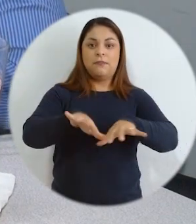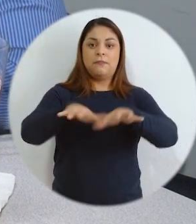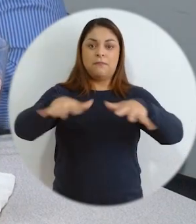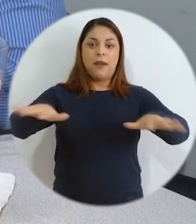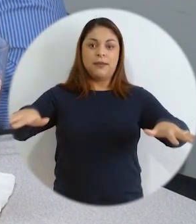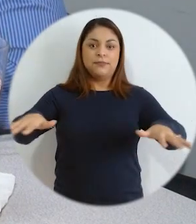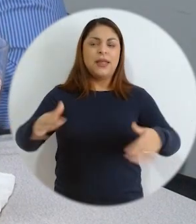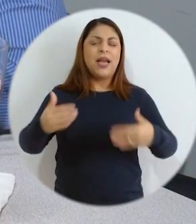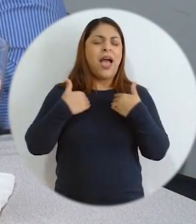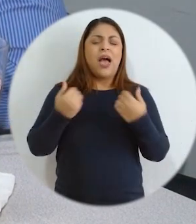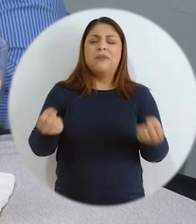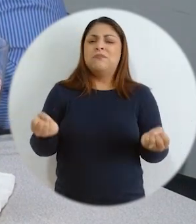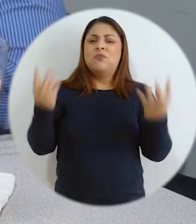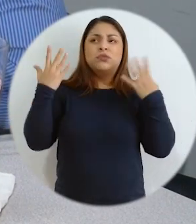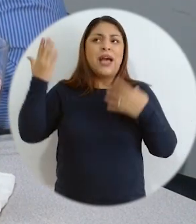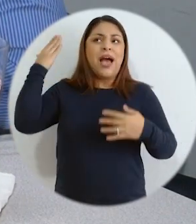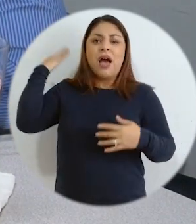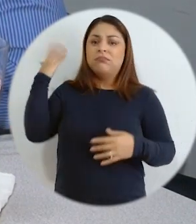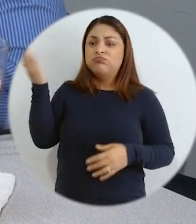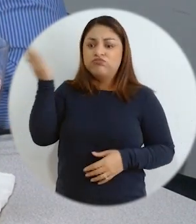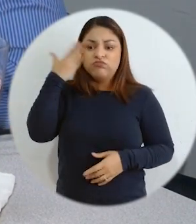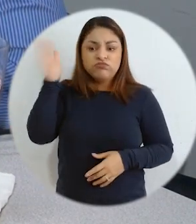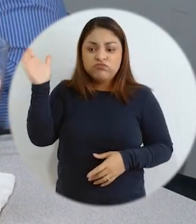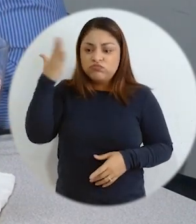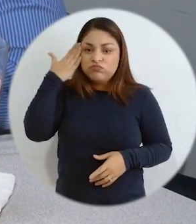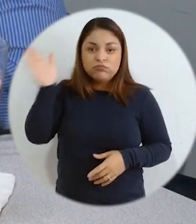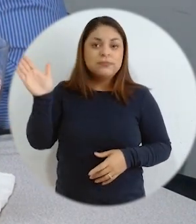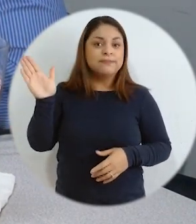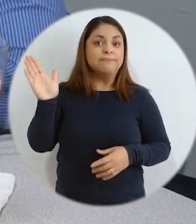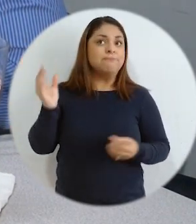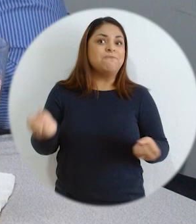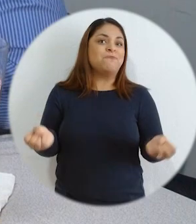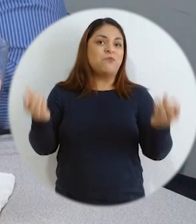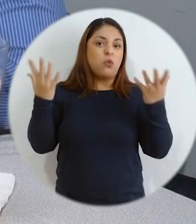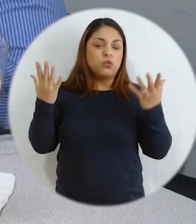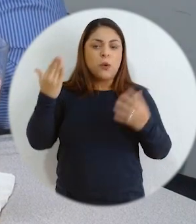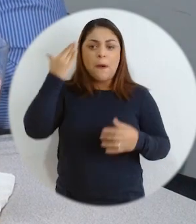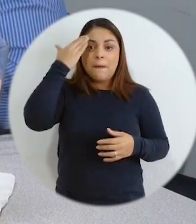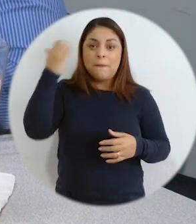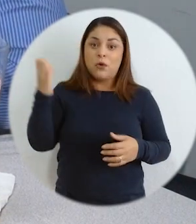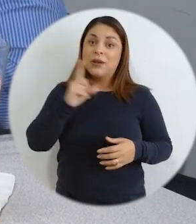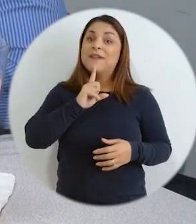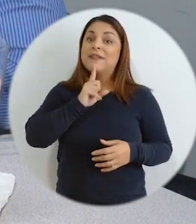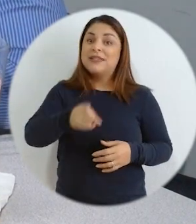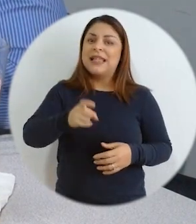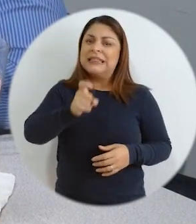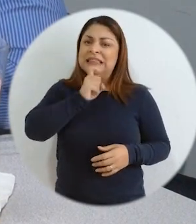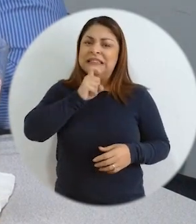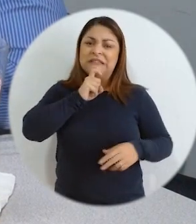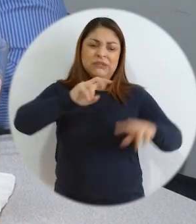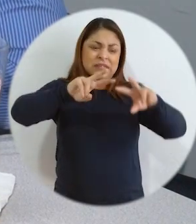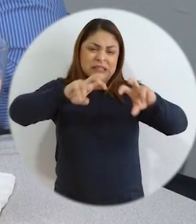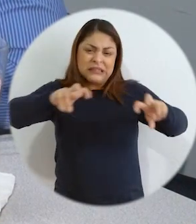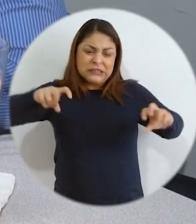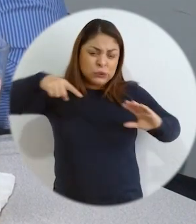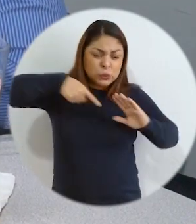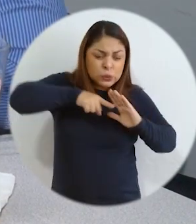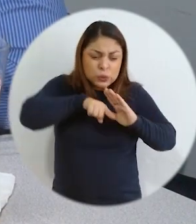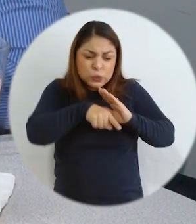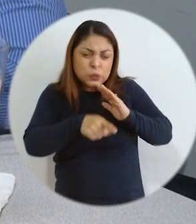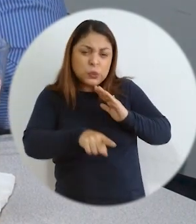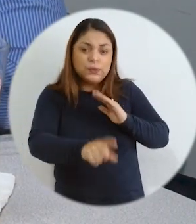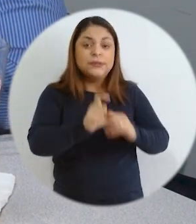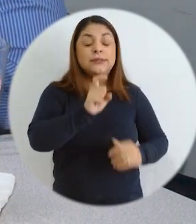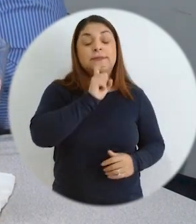que está sucediendo en los mares y el océano. Claro. Hay muchas áreas desconocidas, muchísimas, ¿verdad? Porque son